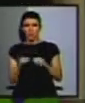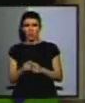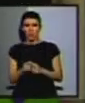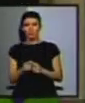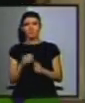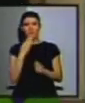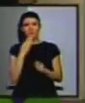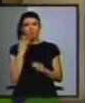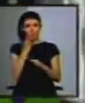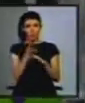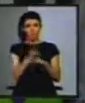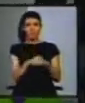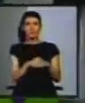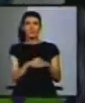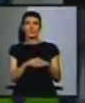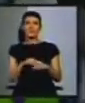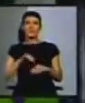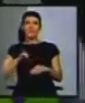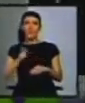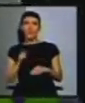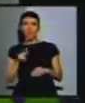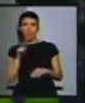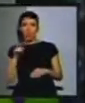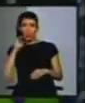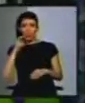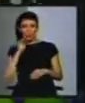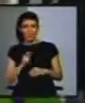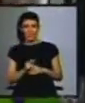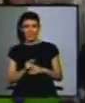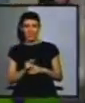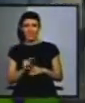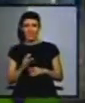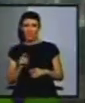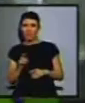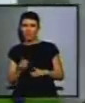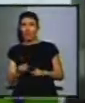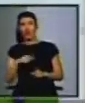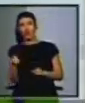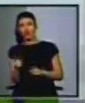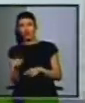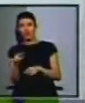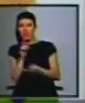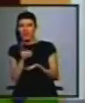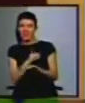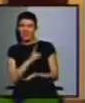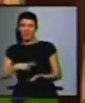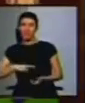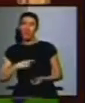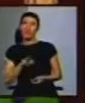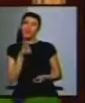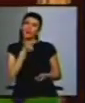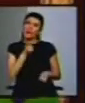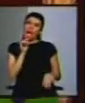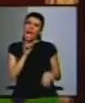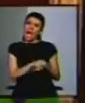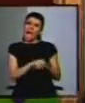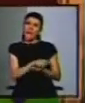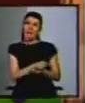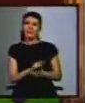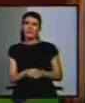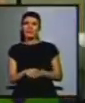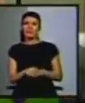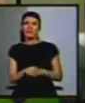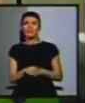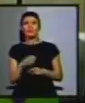Juan Luis Castro y Marco Antonio Núñez presentaron una querella por injurias luego de que el secretario de Estado los mencionara como parte